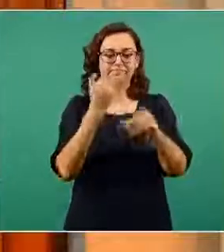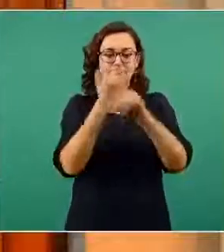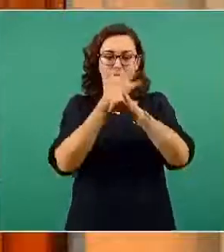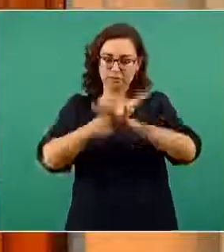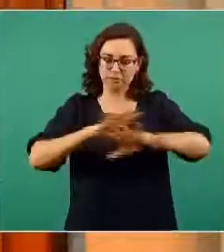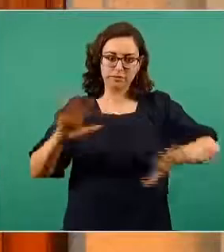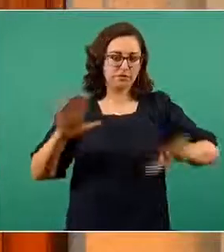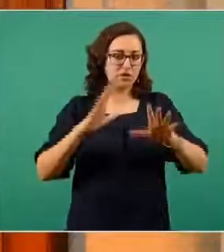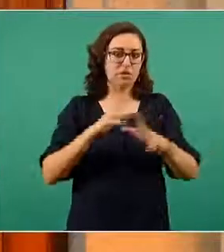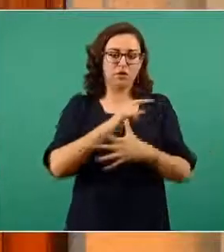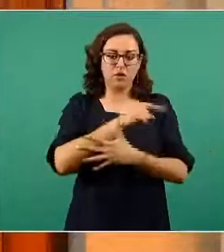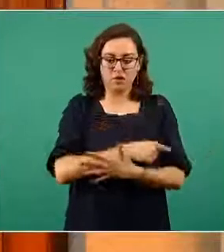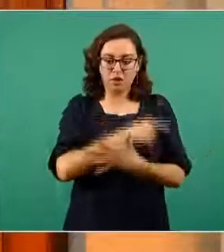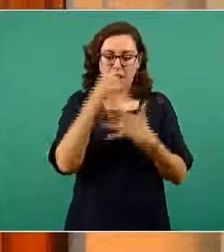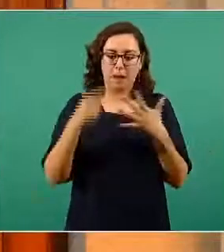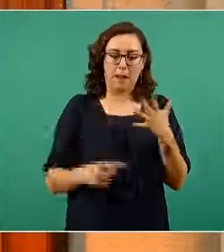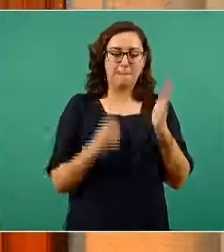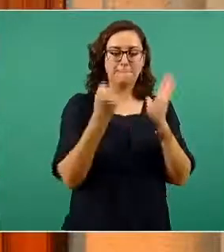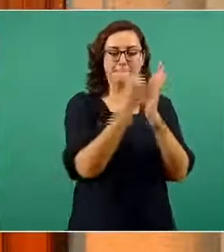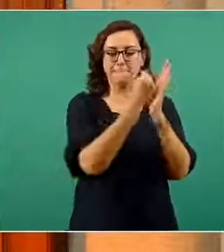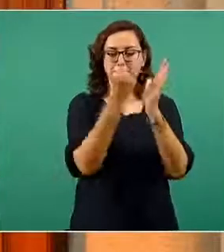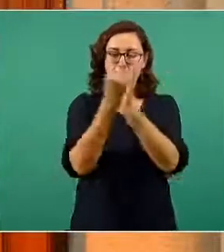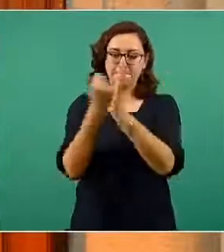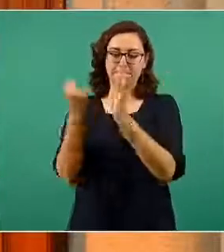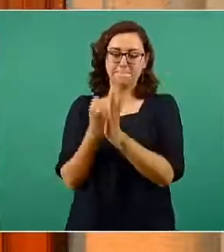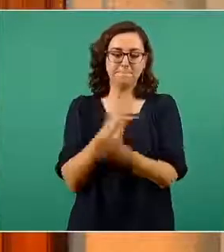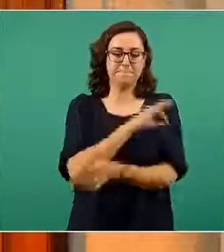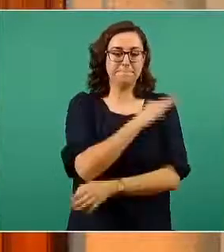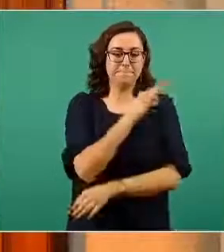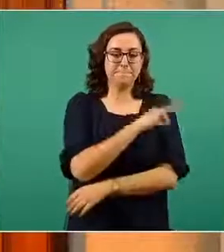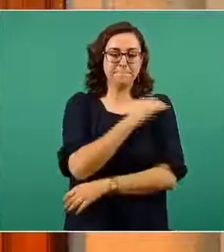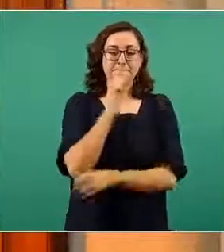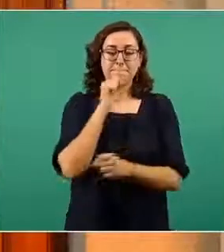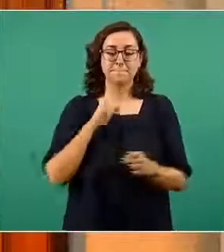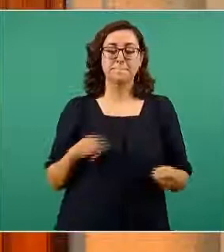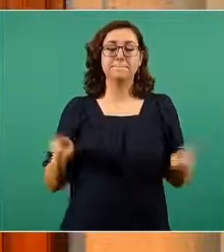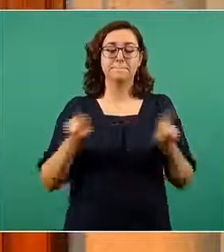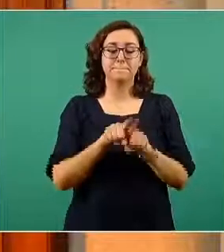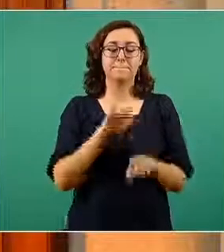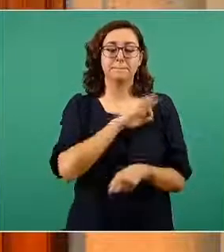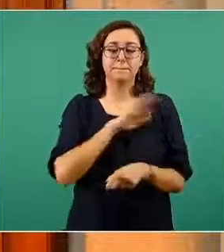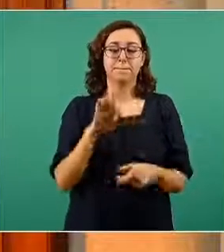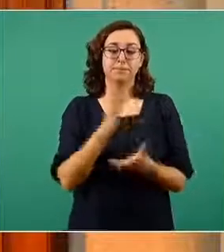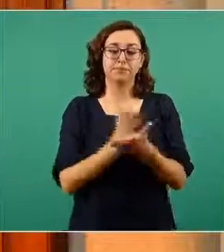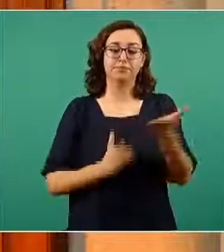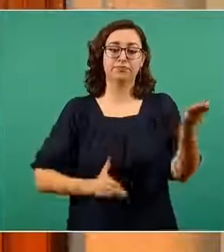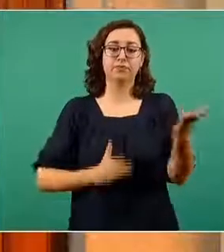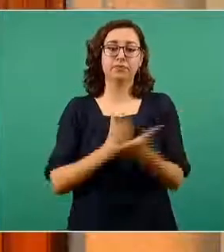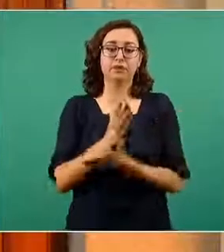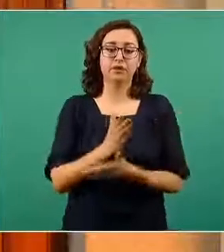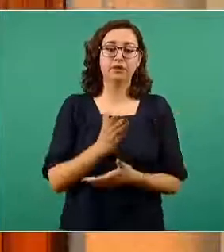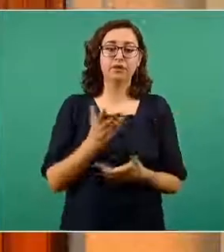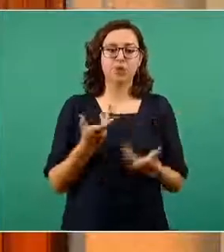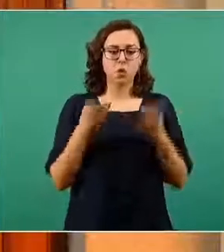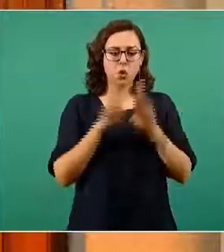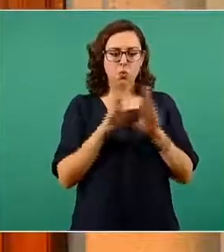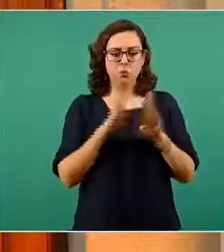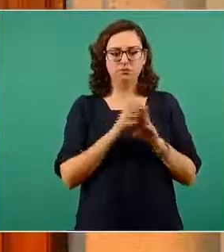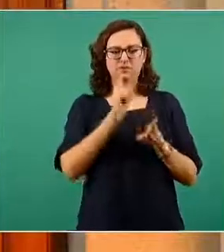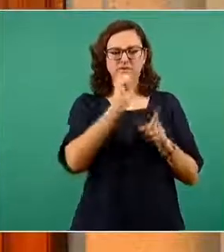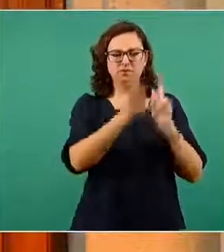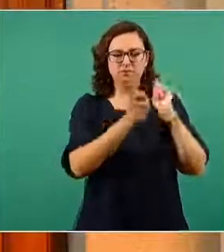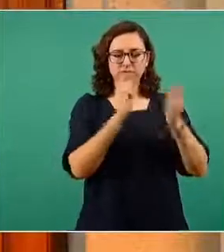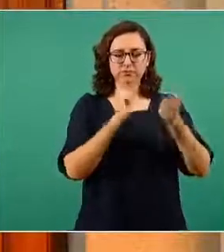uno de los 5 tipos de vacunas que hay en México, pueden inclusive acceder a las guías de aplicación de cada una de las